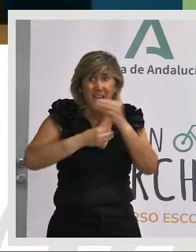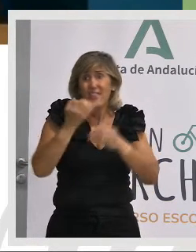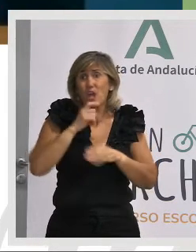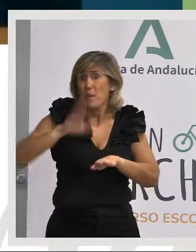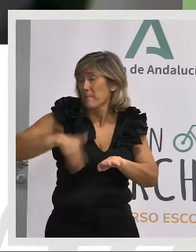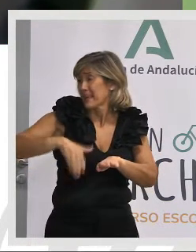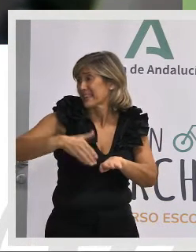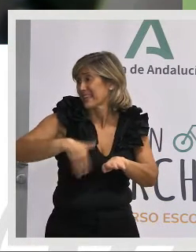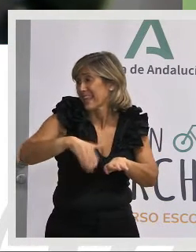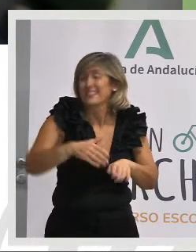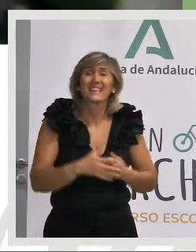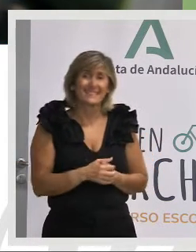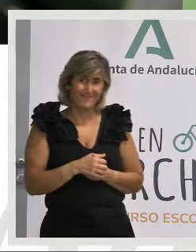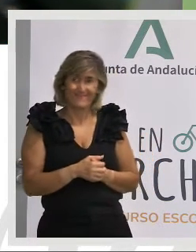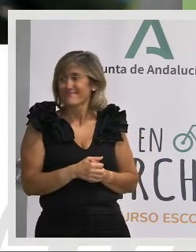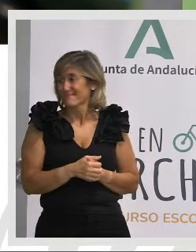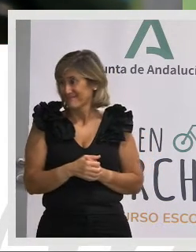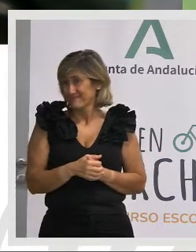andando.